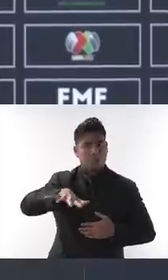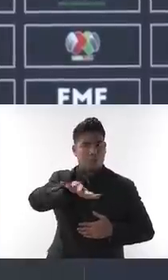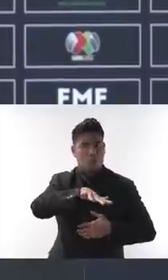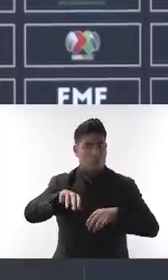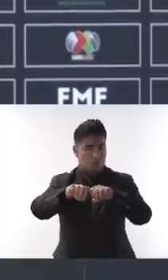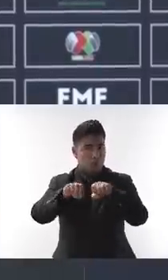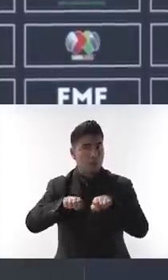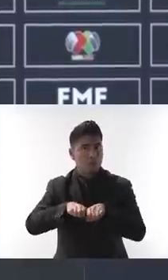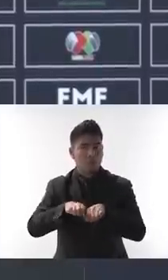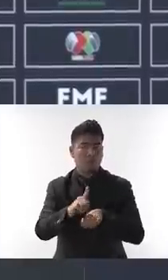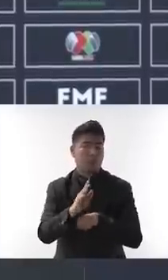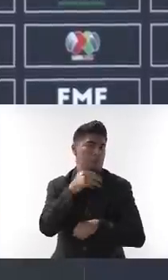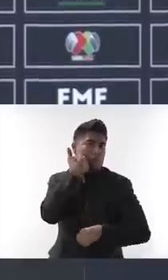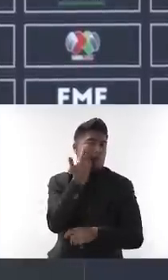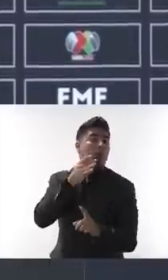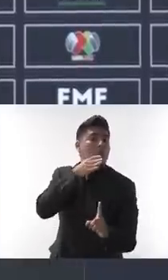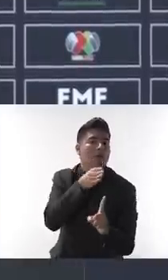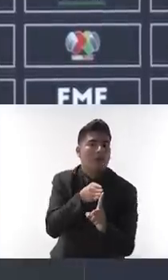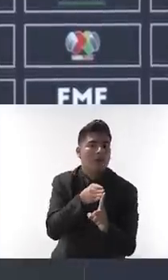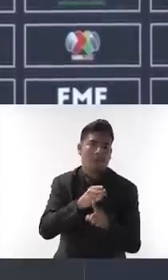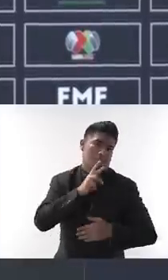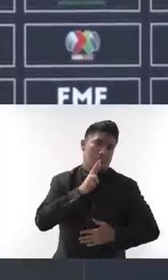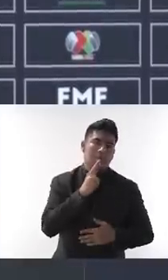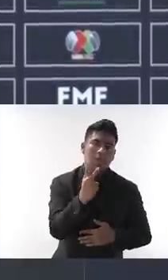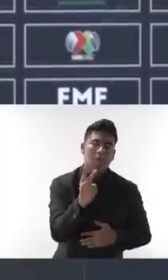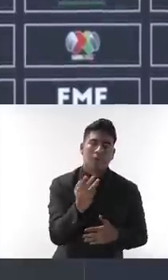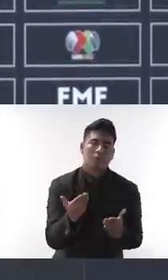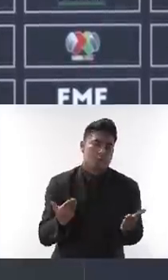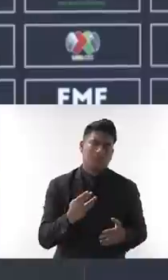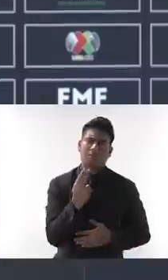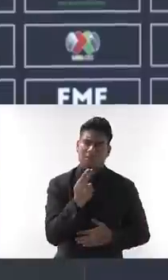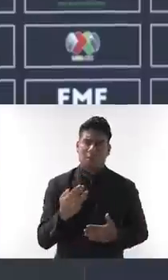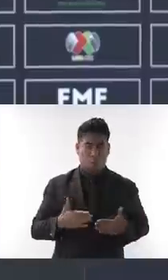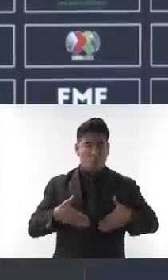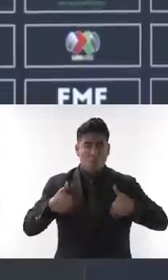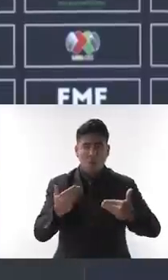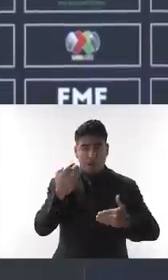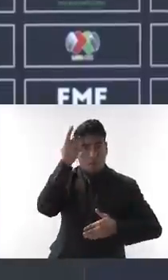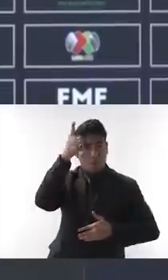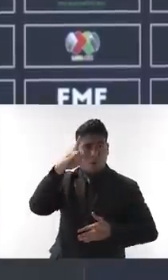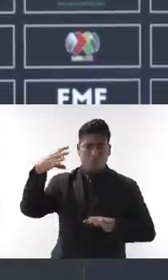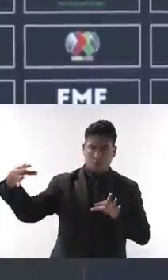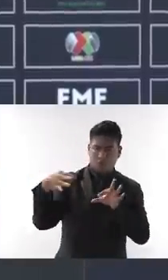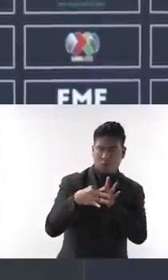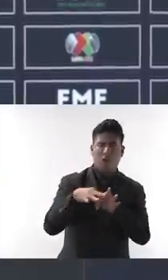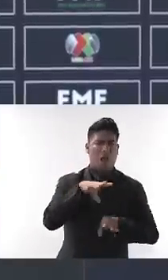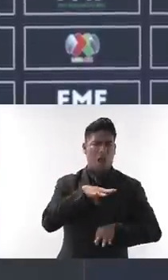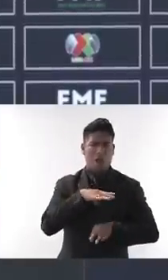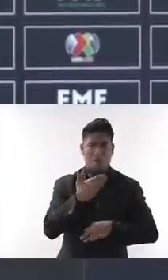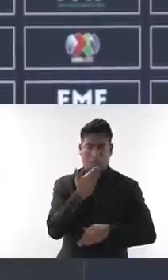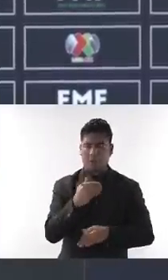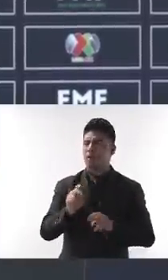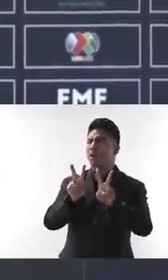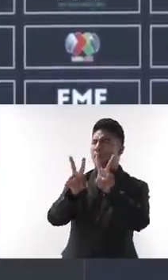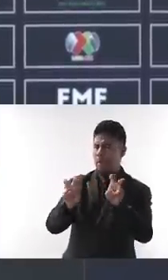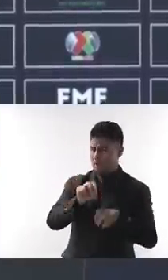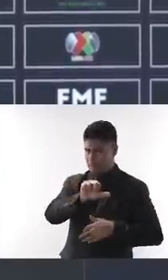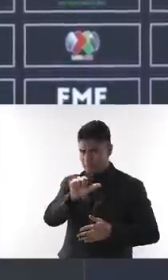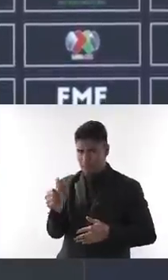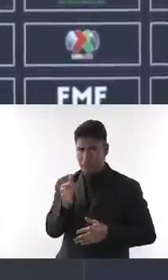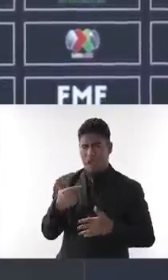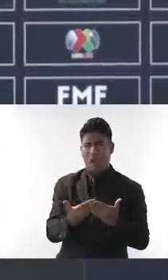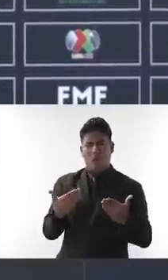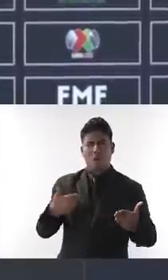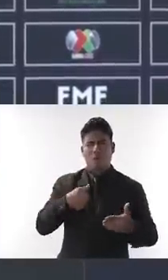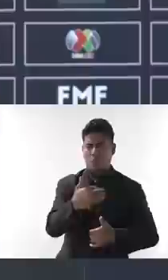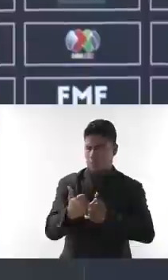y eso tiene que quedar muy claro. Y el voto de confianza lo tenemos. El otro tema, cuando hablas de torneo largo y dos